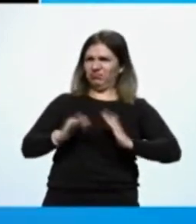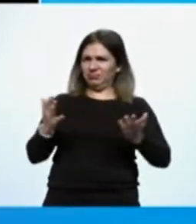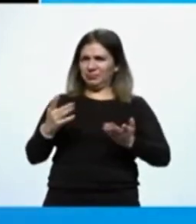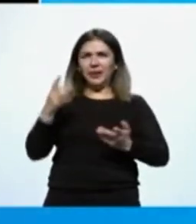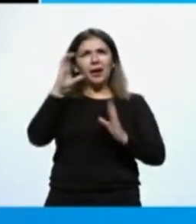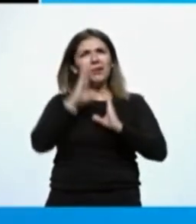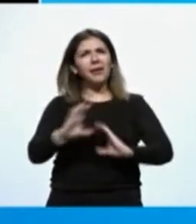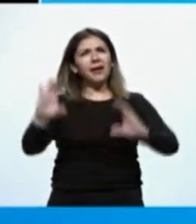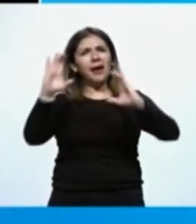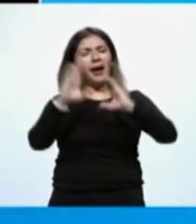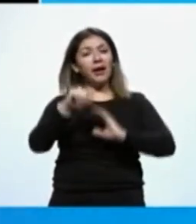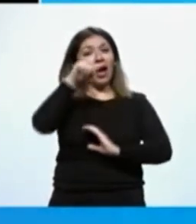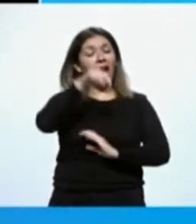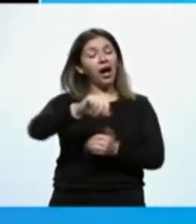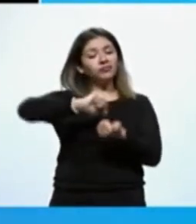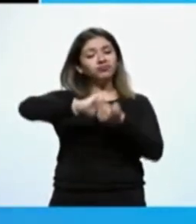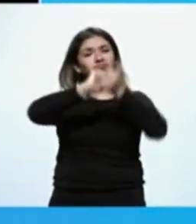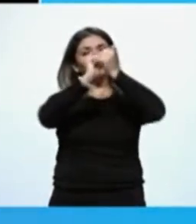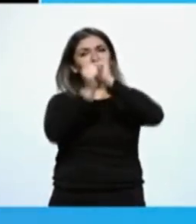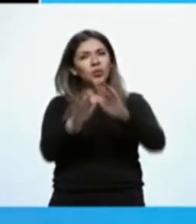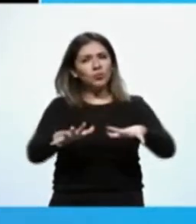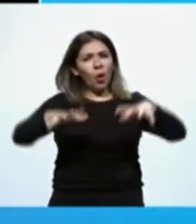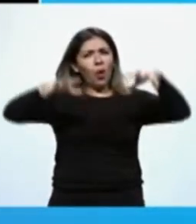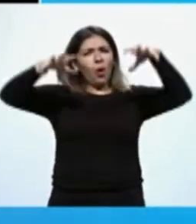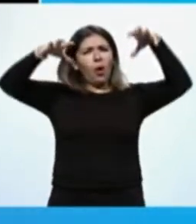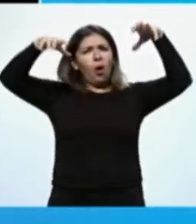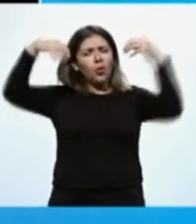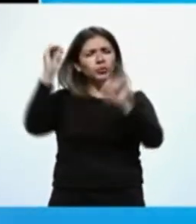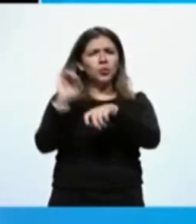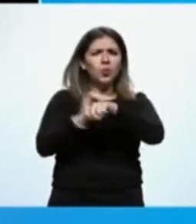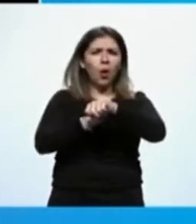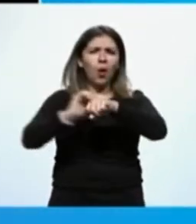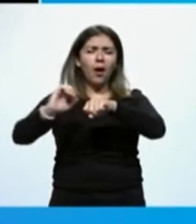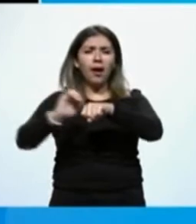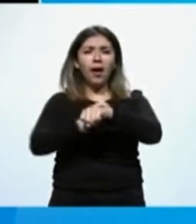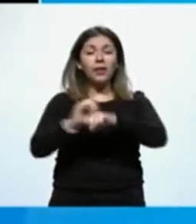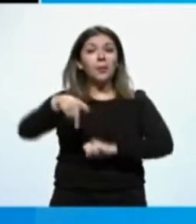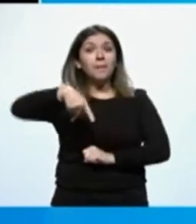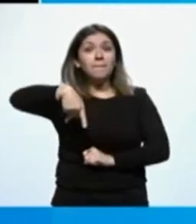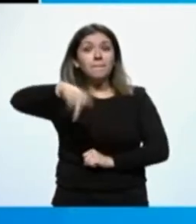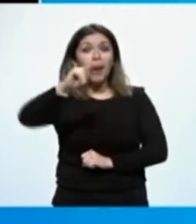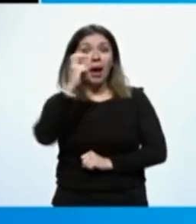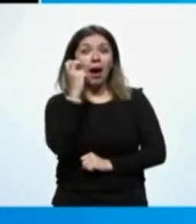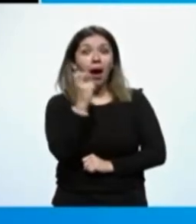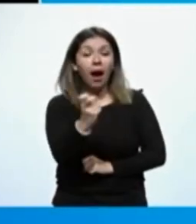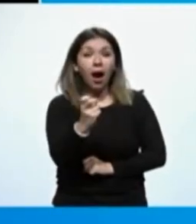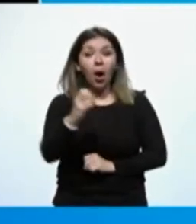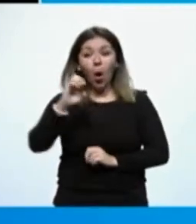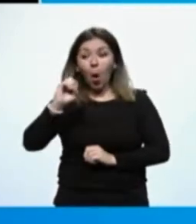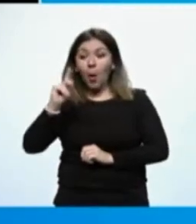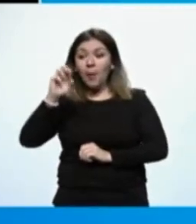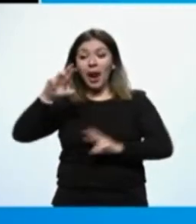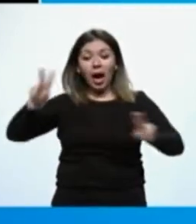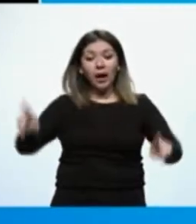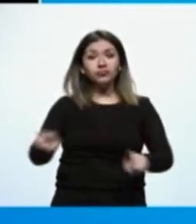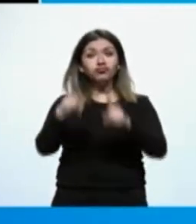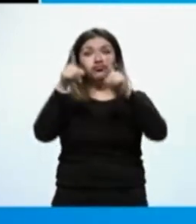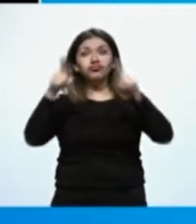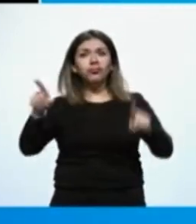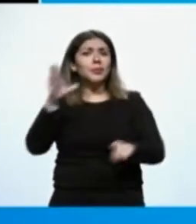se convierte en un monstruo morado, pero eso la ópera no